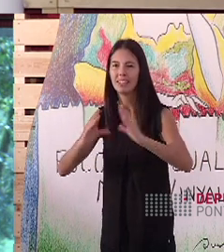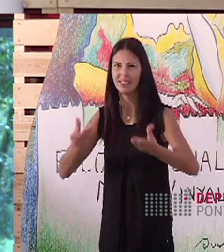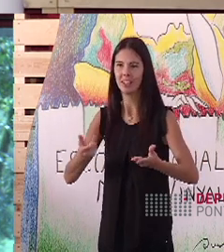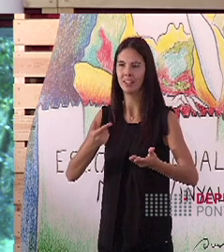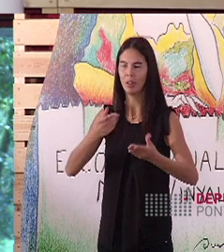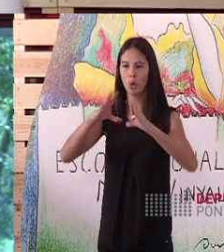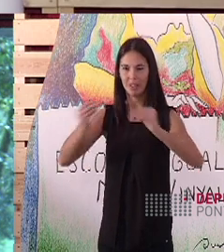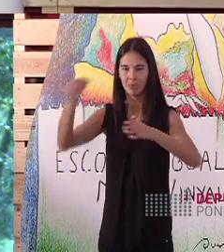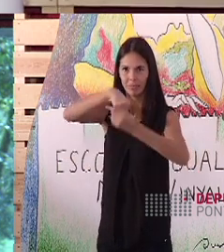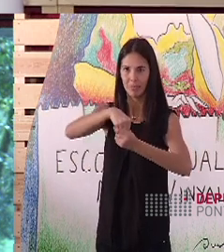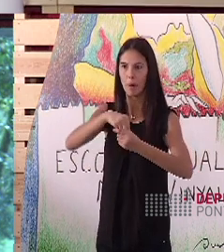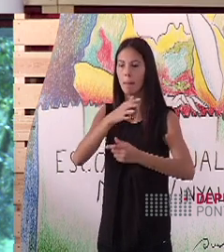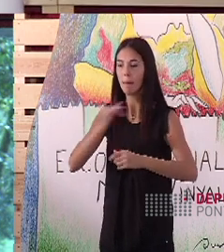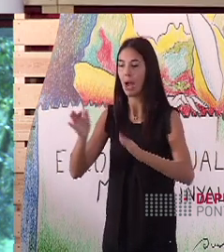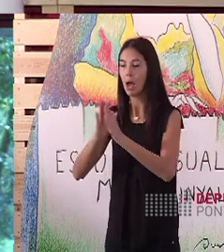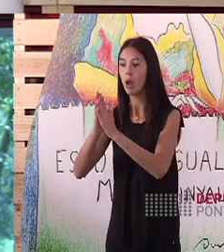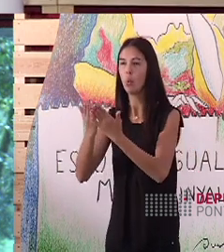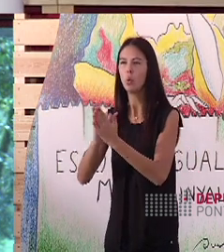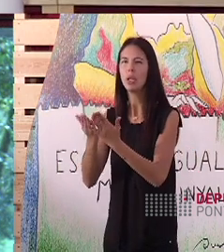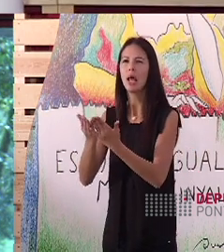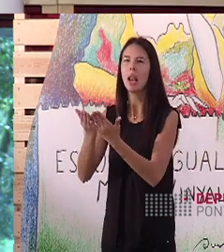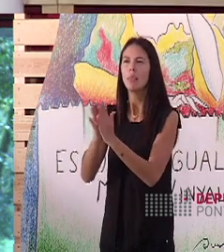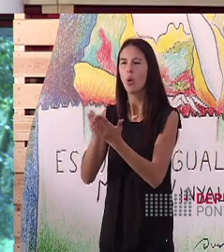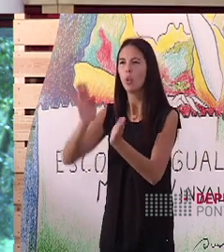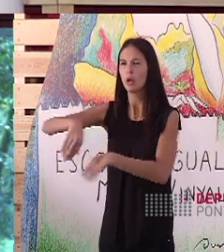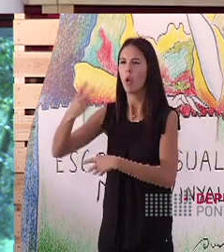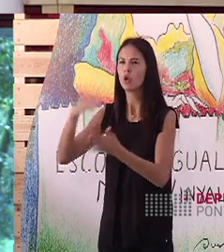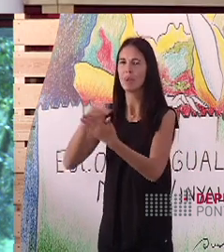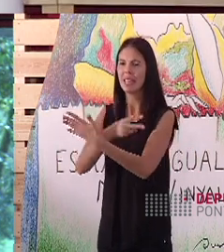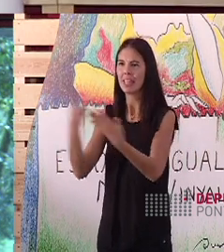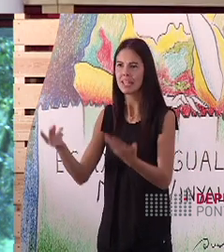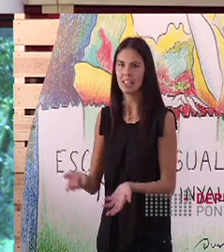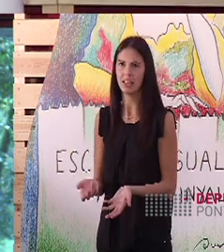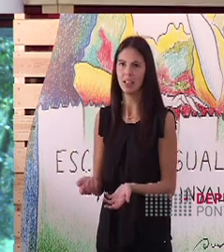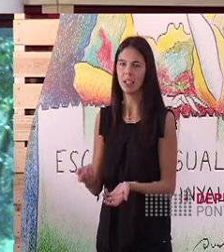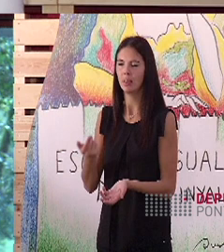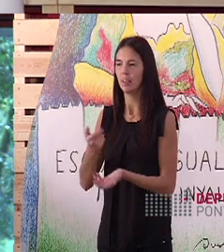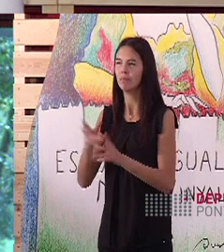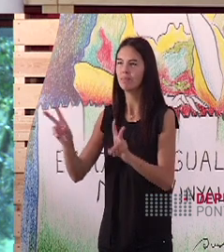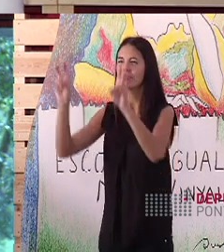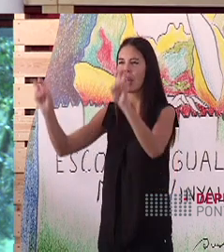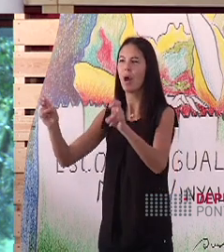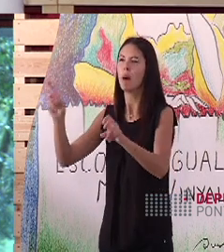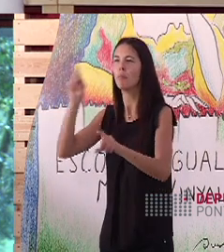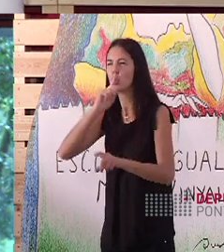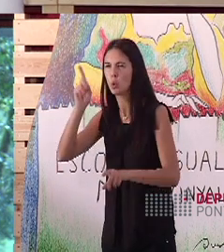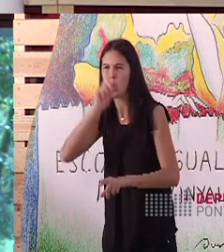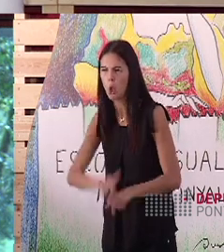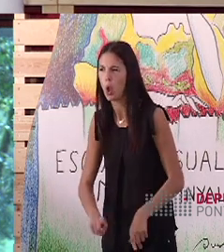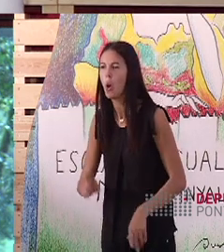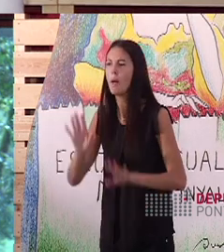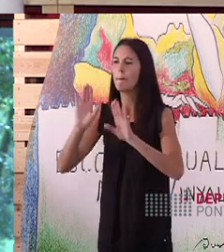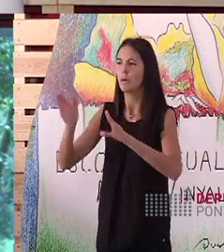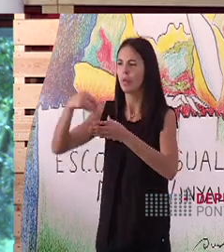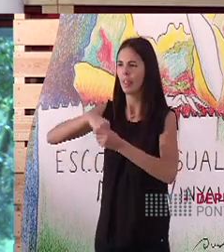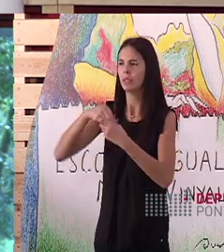completa bibliografía, o último libro é do ano 2017, La prostitución en el corazón del capitalismo, pero leva escribindo dende